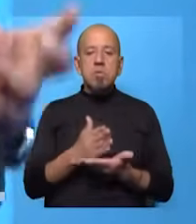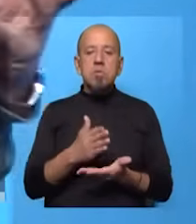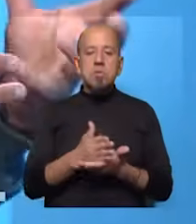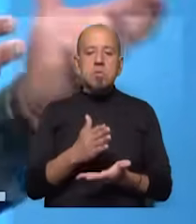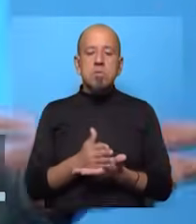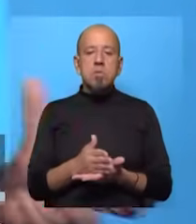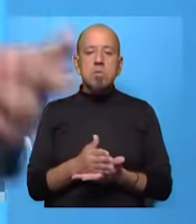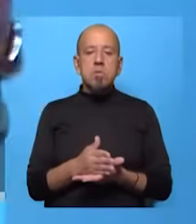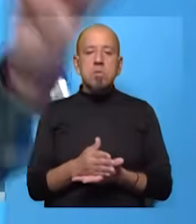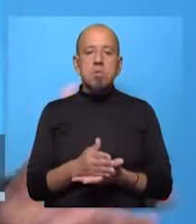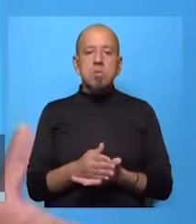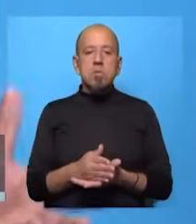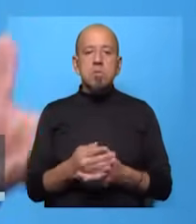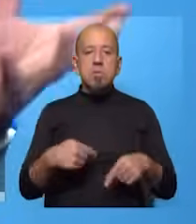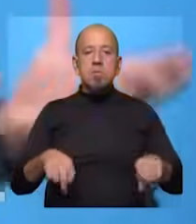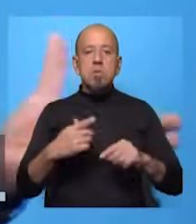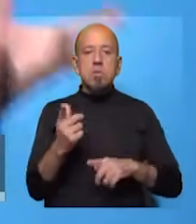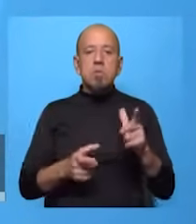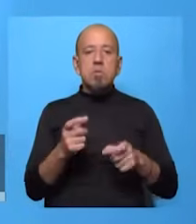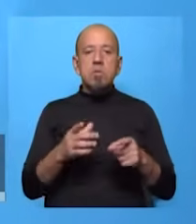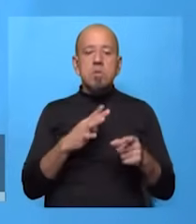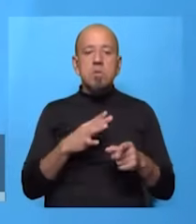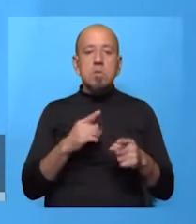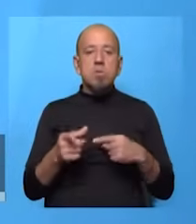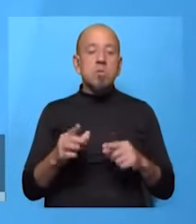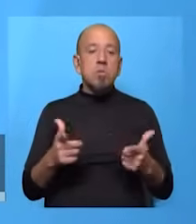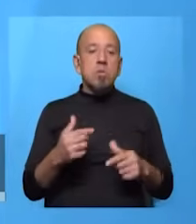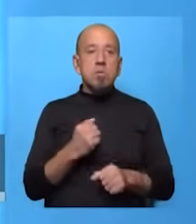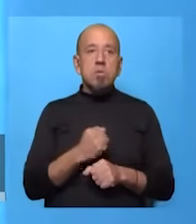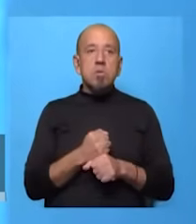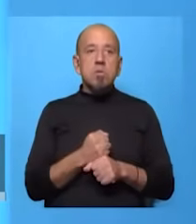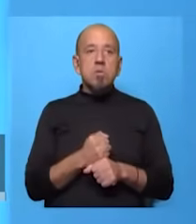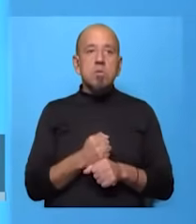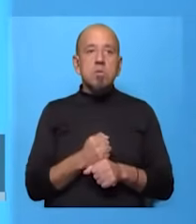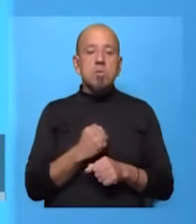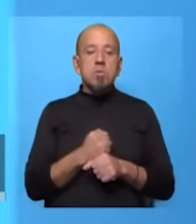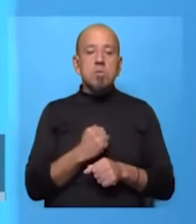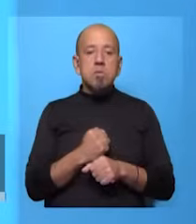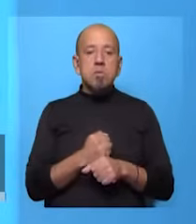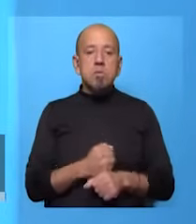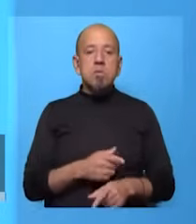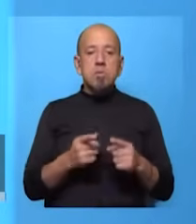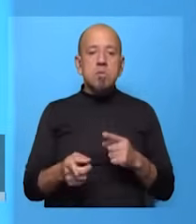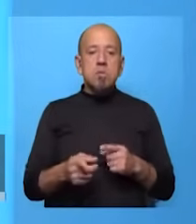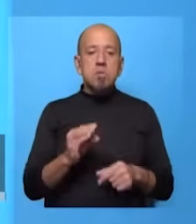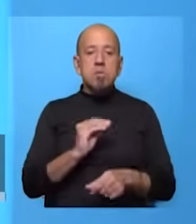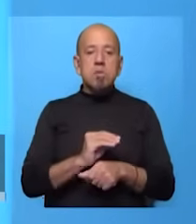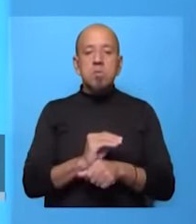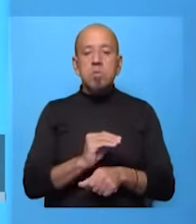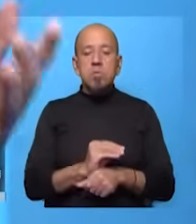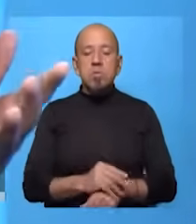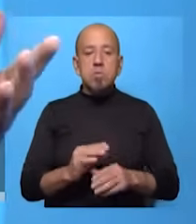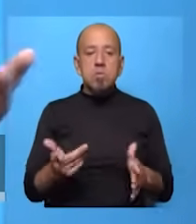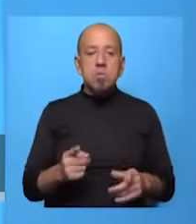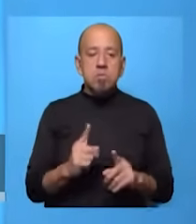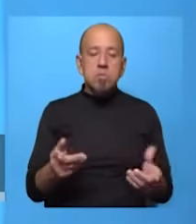empresas pequeñas y medianas y a las personas que quedaban por fuera porque se quedaban sin laburo porque laburaba en los espectáculos públicos a la cultura no la